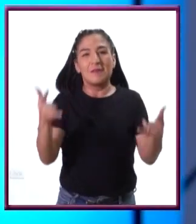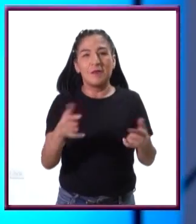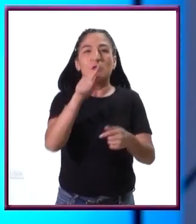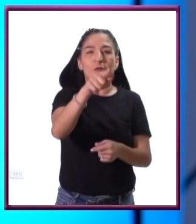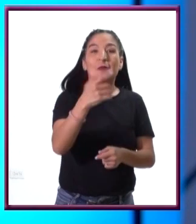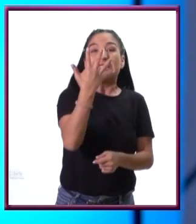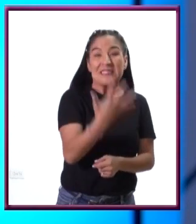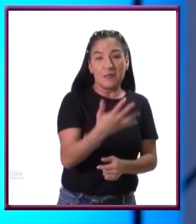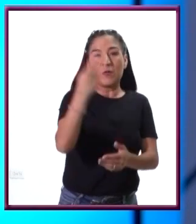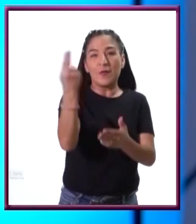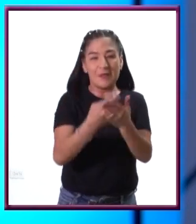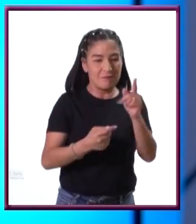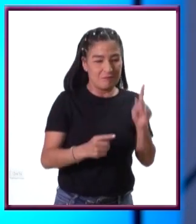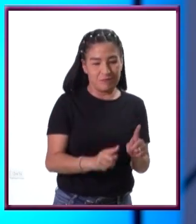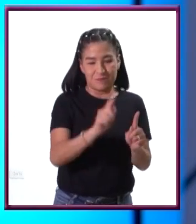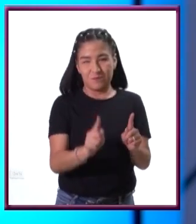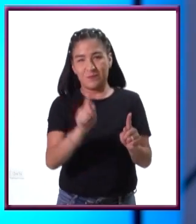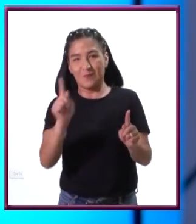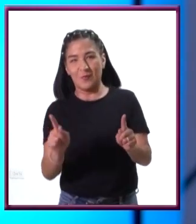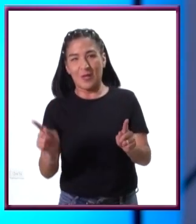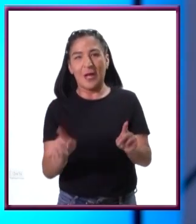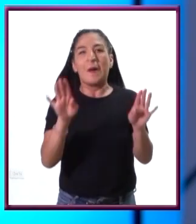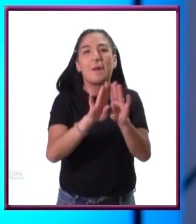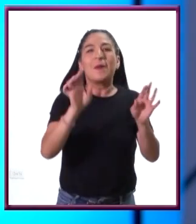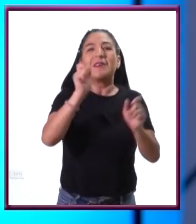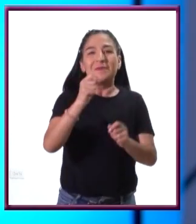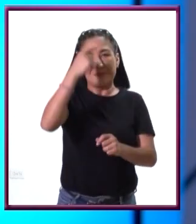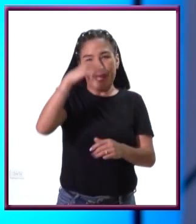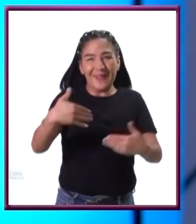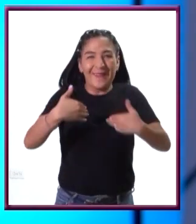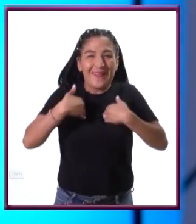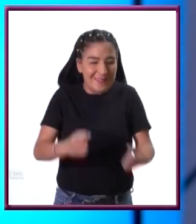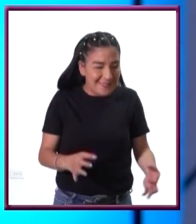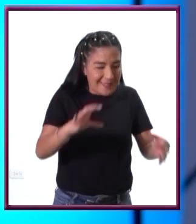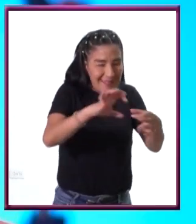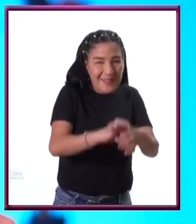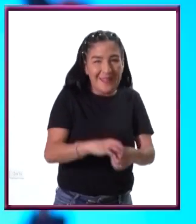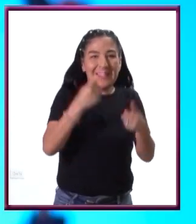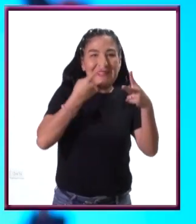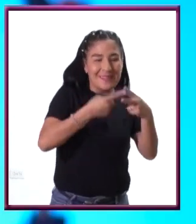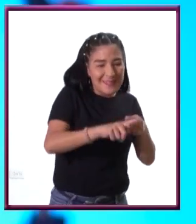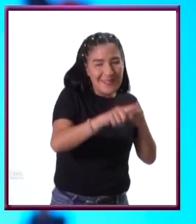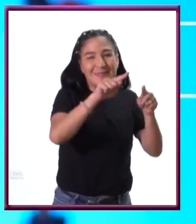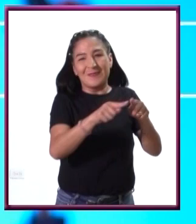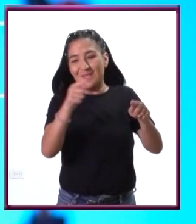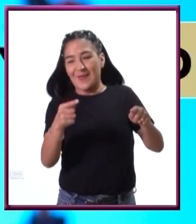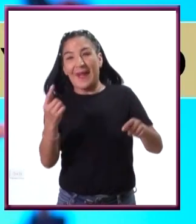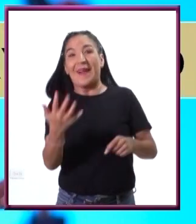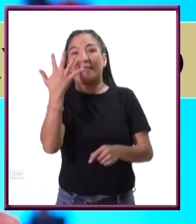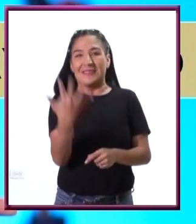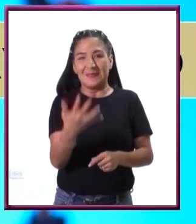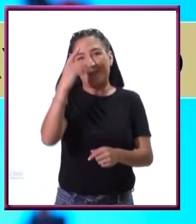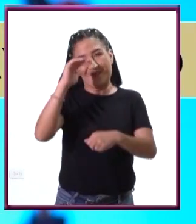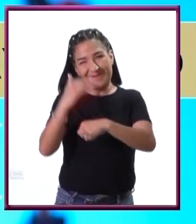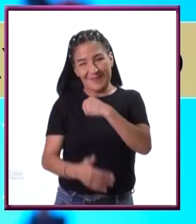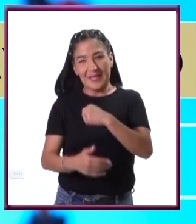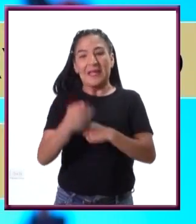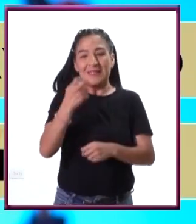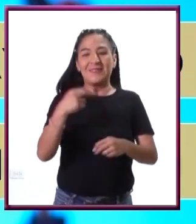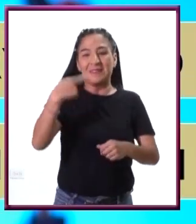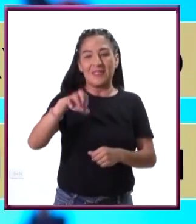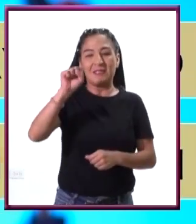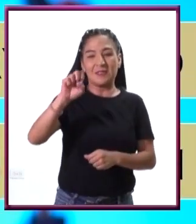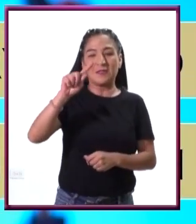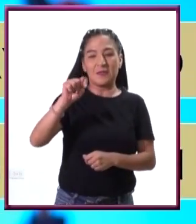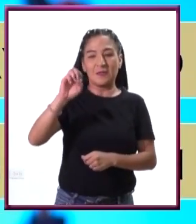ilustraciones consecutivas que ayuden a entender cuál es el sentido del relato. A esto se le llama storyboard o